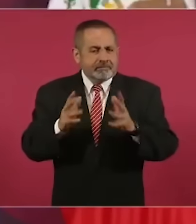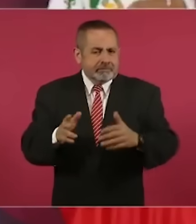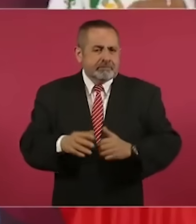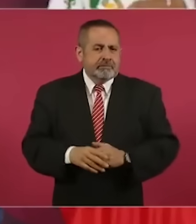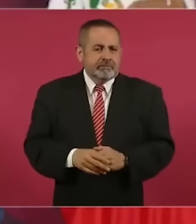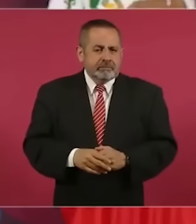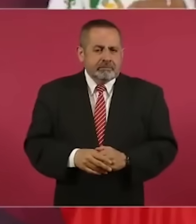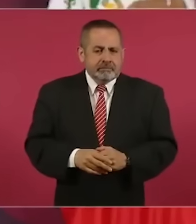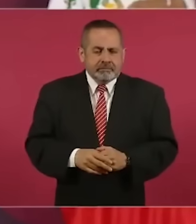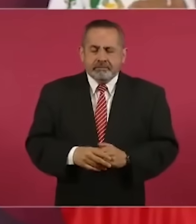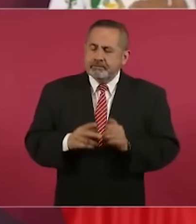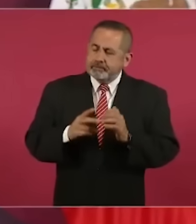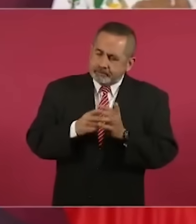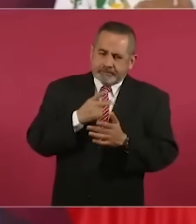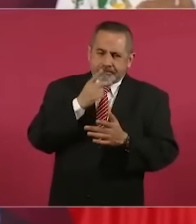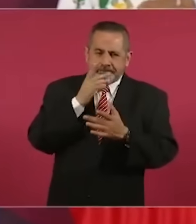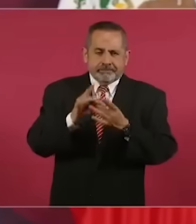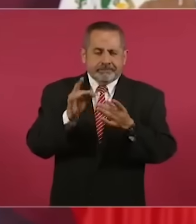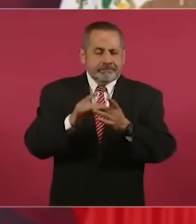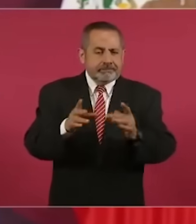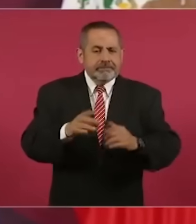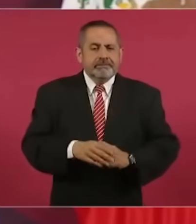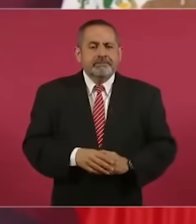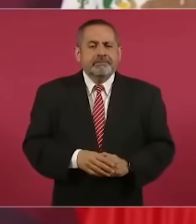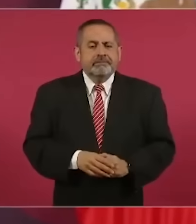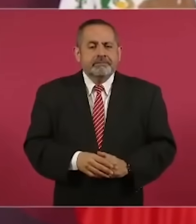nada más lo voy a hacer por